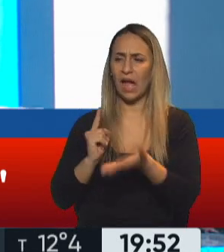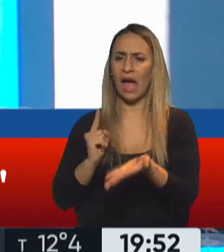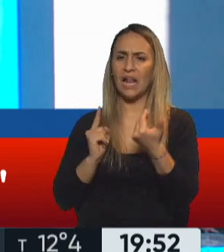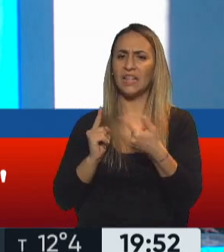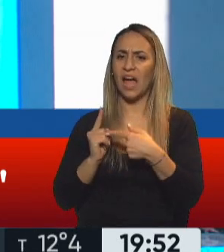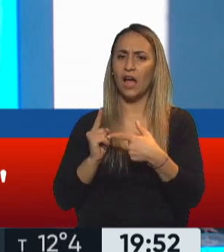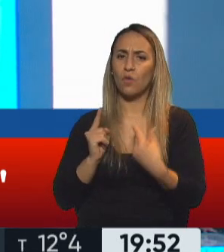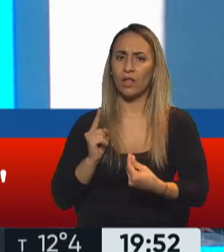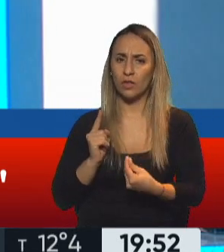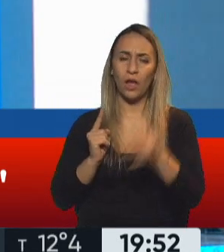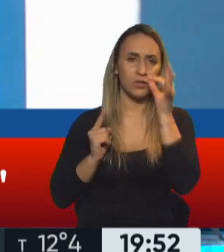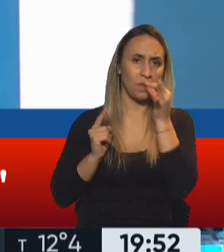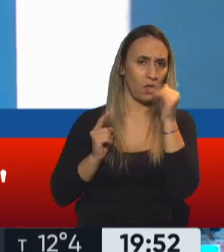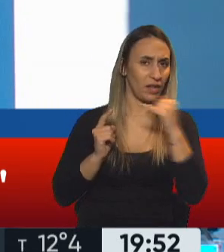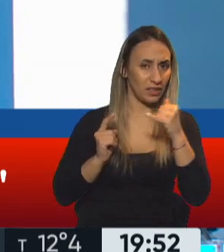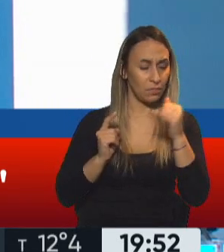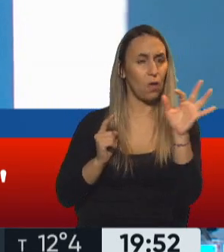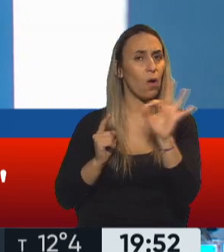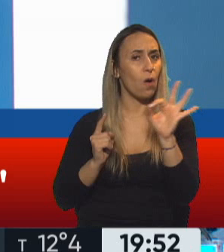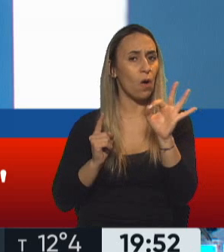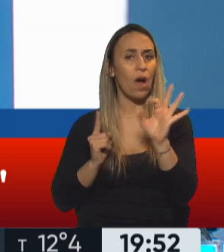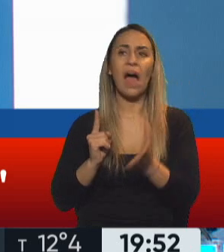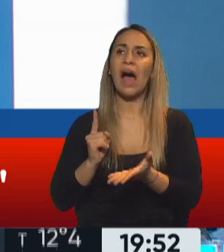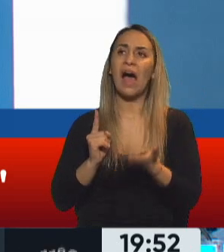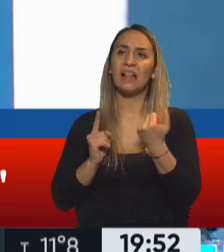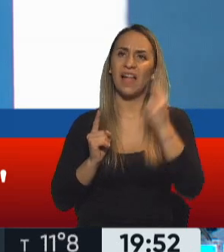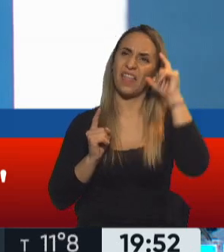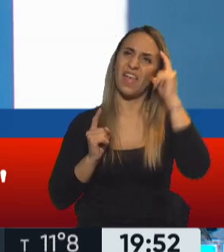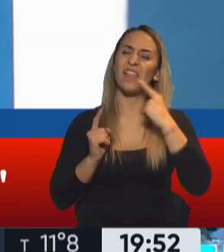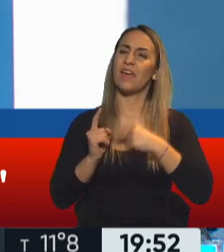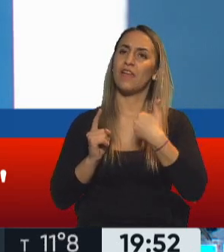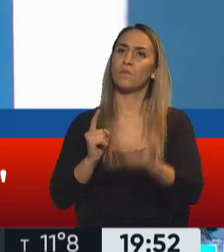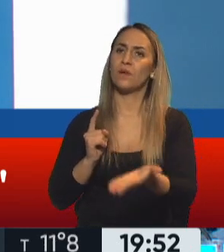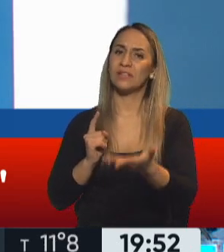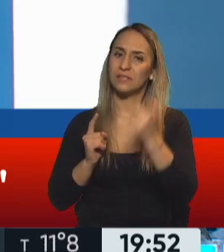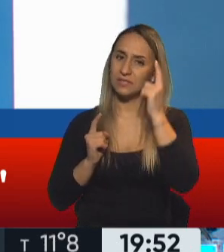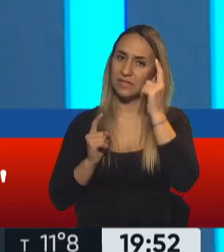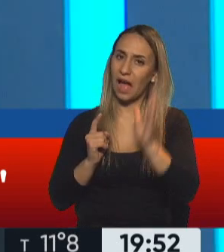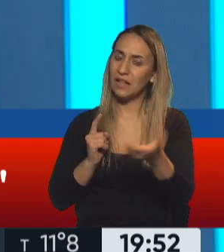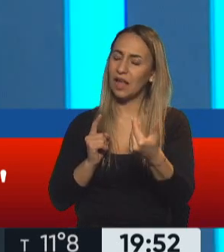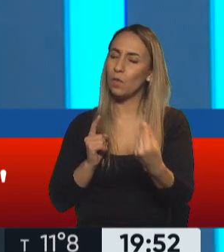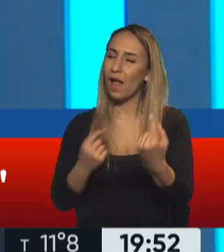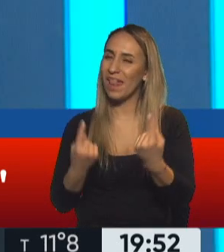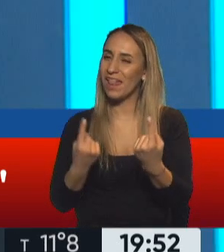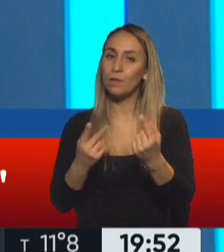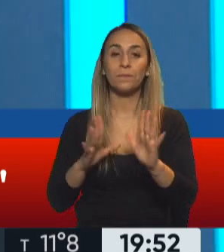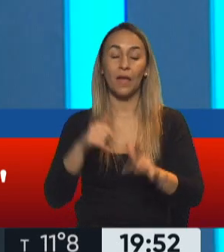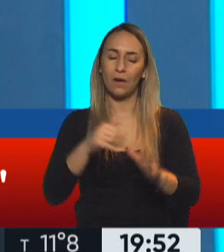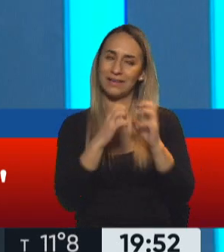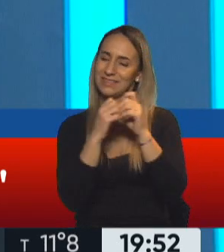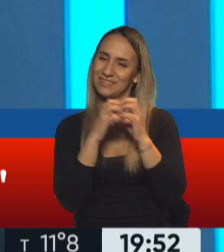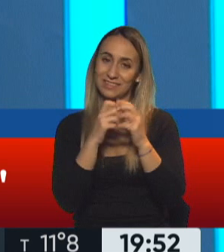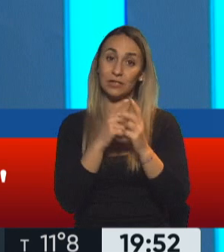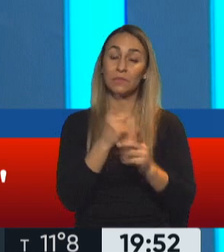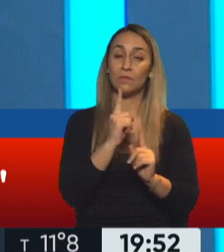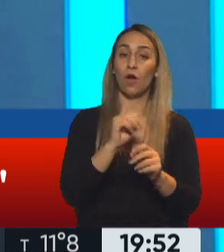alta con test negativo o le dan el alta epidemiológica a los 10 días? Está la discusión respecto de cuánto dura, si